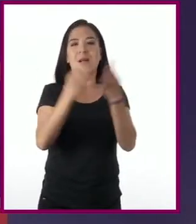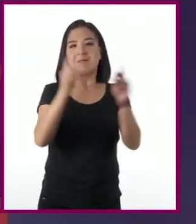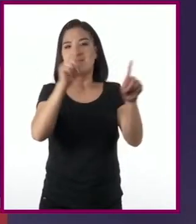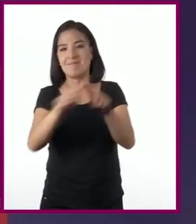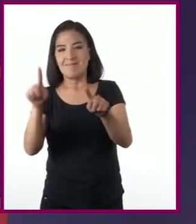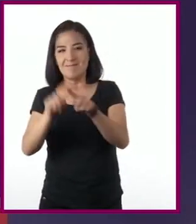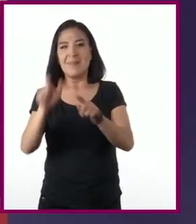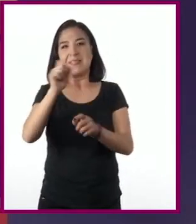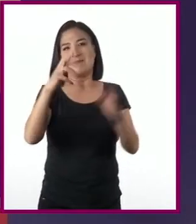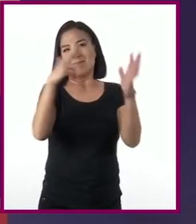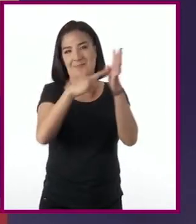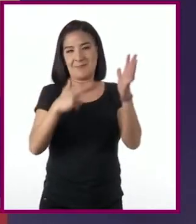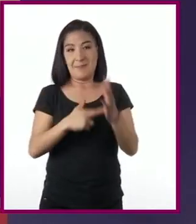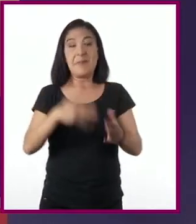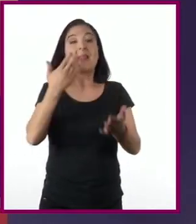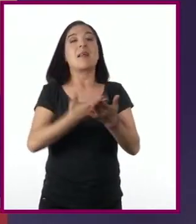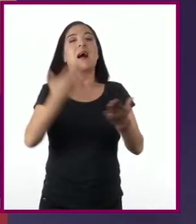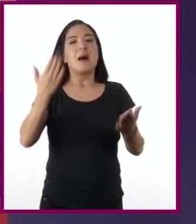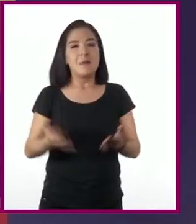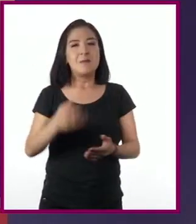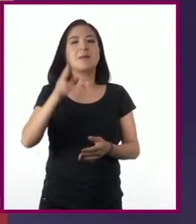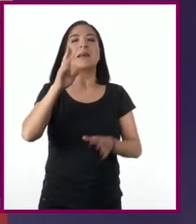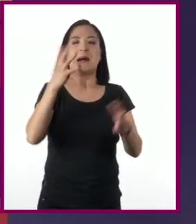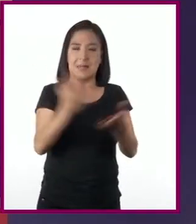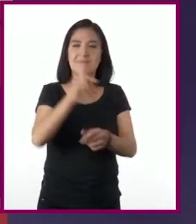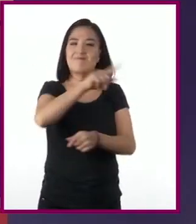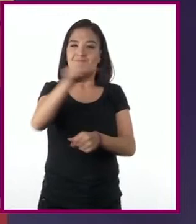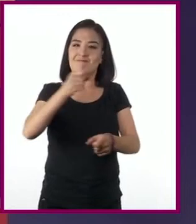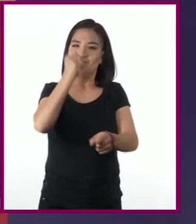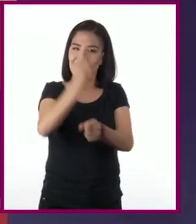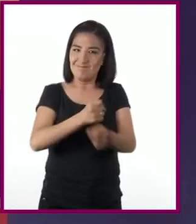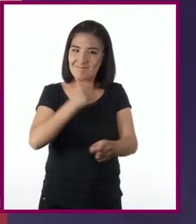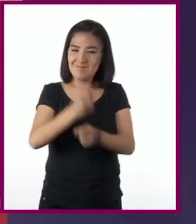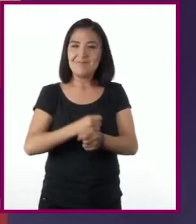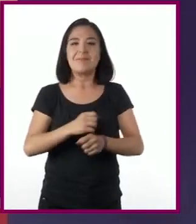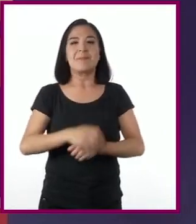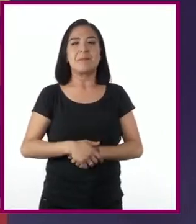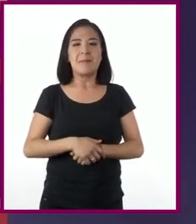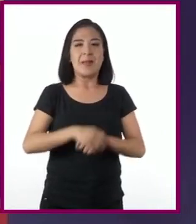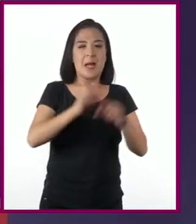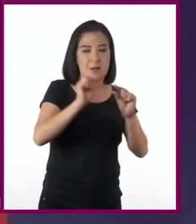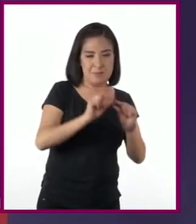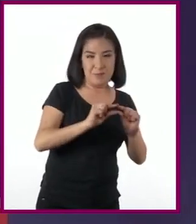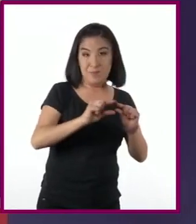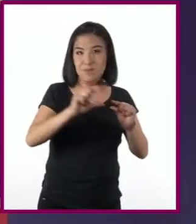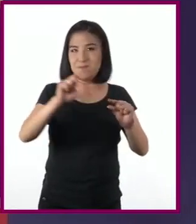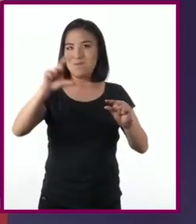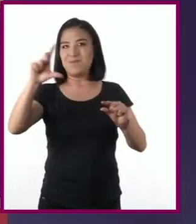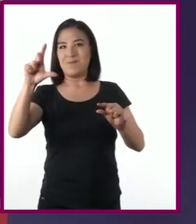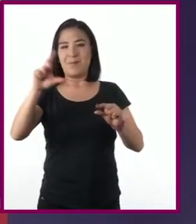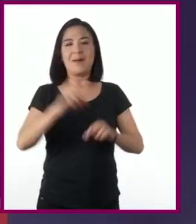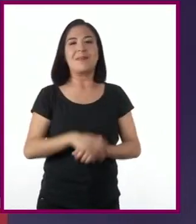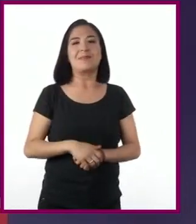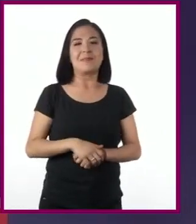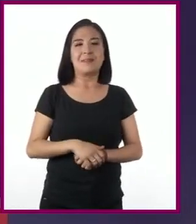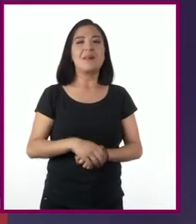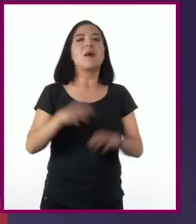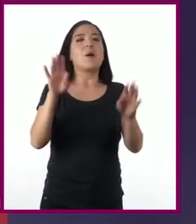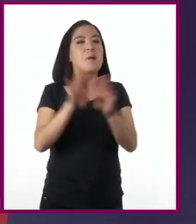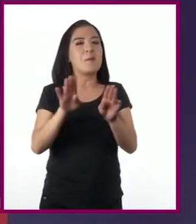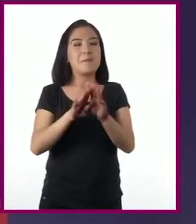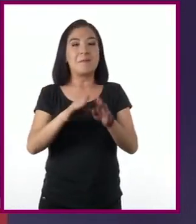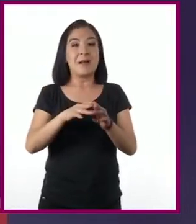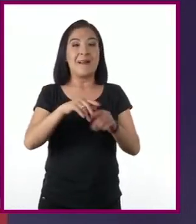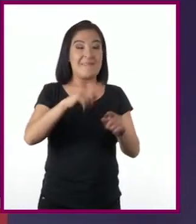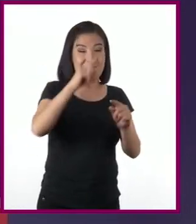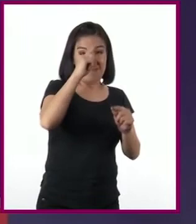redactar las reglas. Ahora vamos a ponerlas en práctica. Vamos de lo pequeño a lo grande, es decir, de la manera